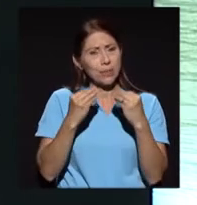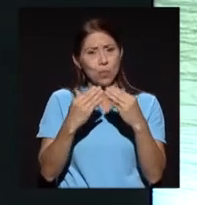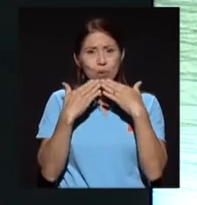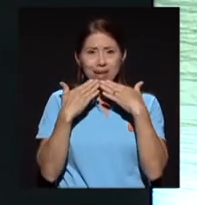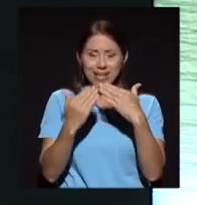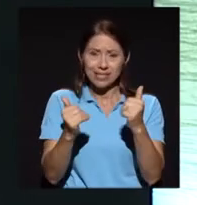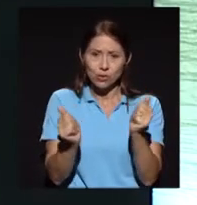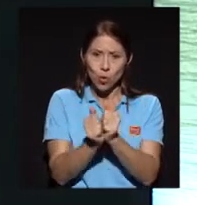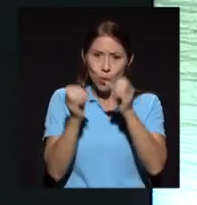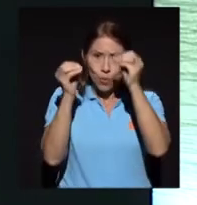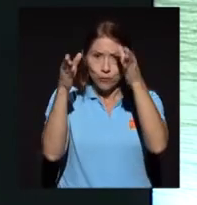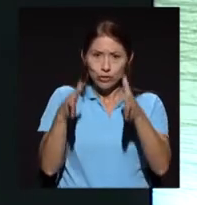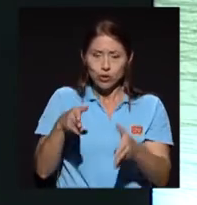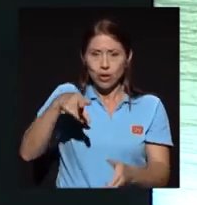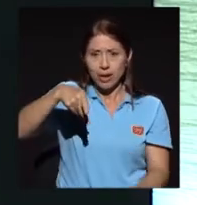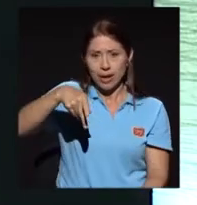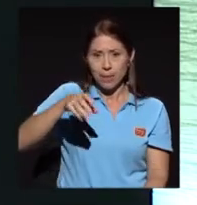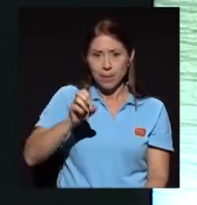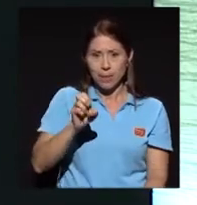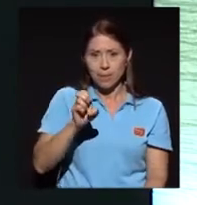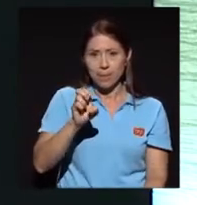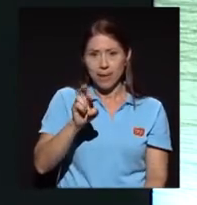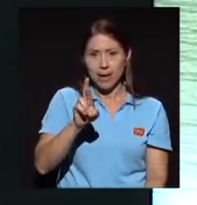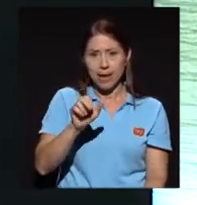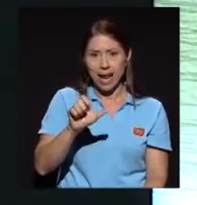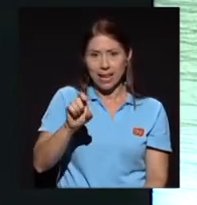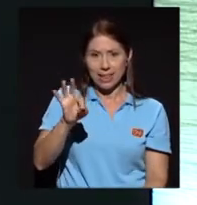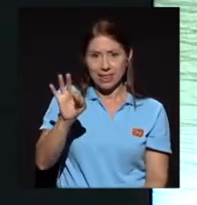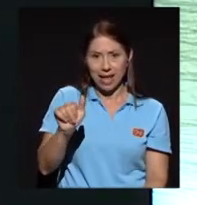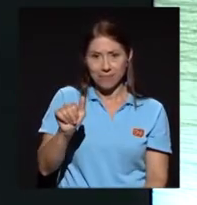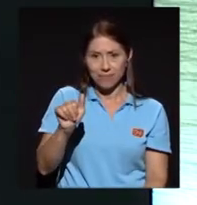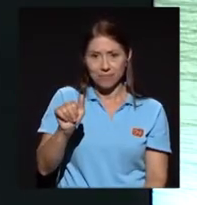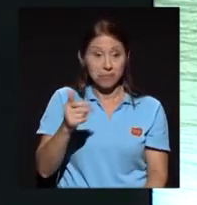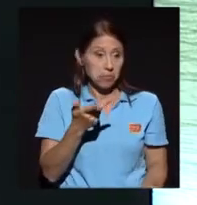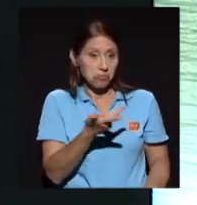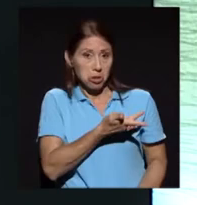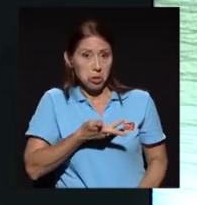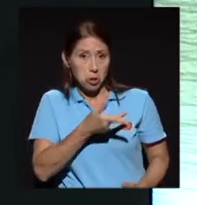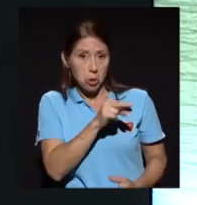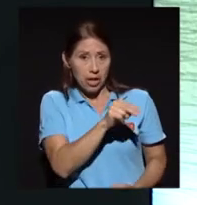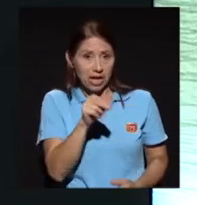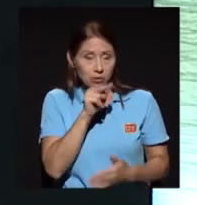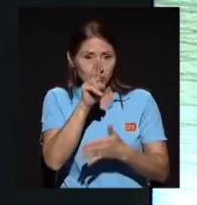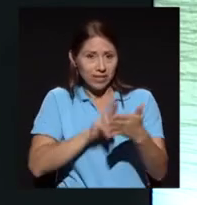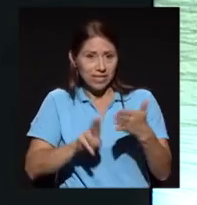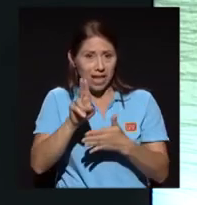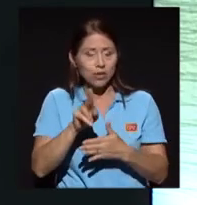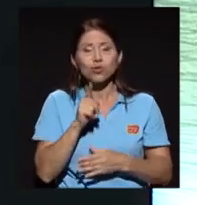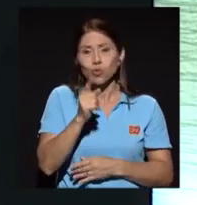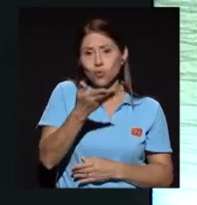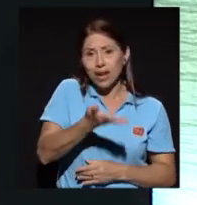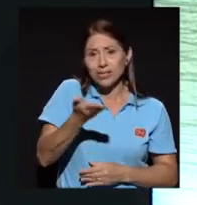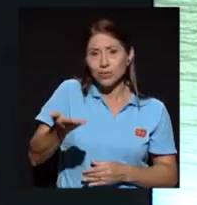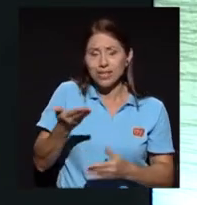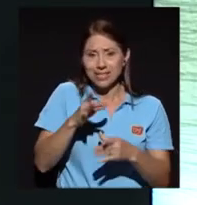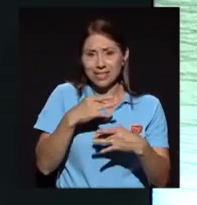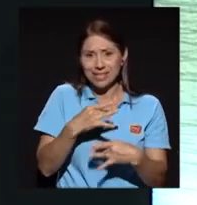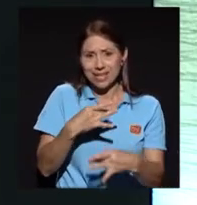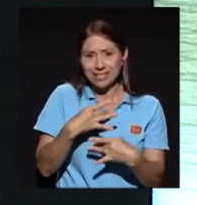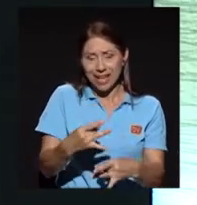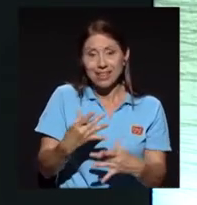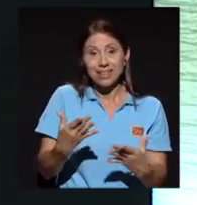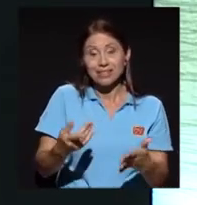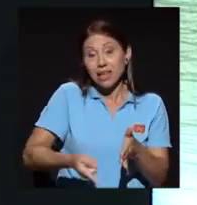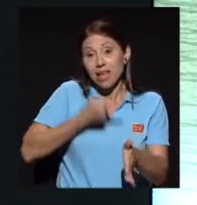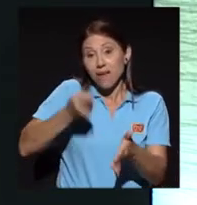del profesor Peralta, de manera que una de las cosas, y estamos hablando aquí entre colegas universitarios, una de las cosas interesantes es que a